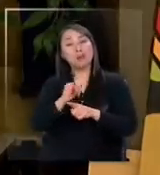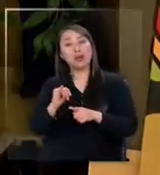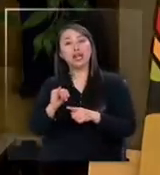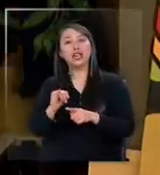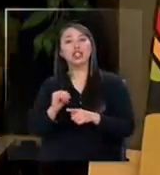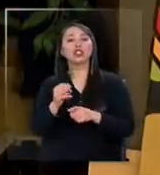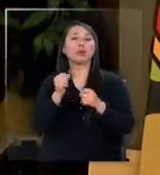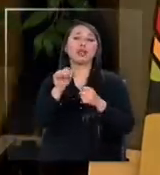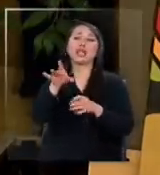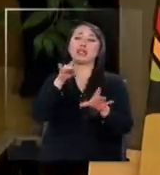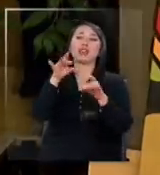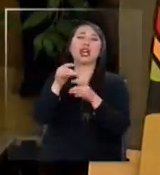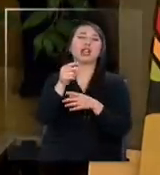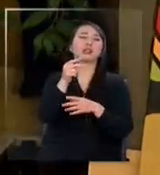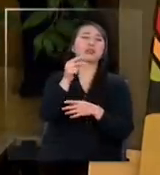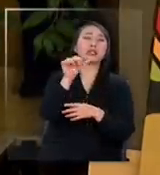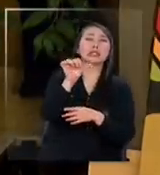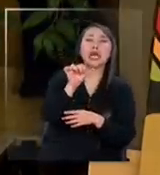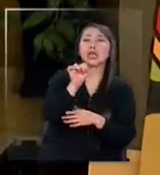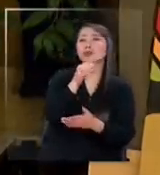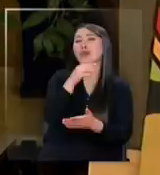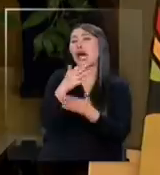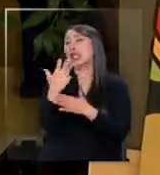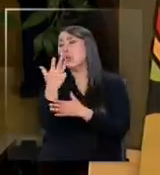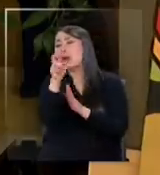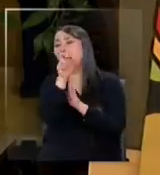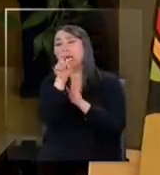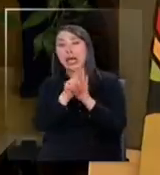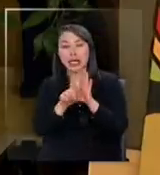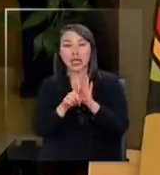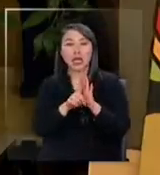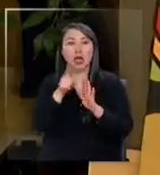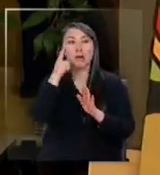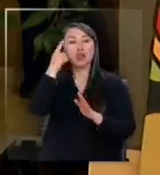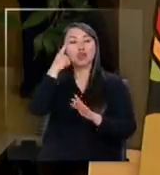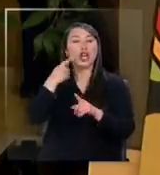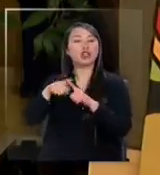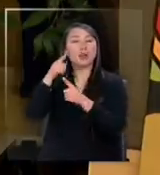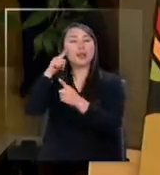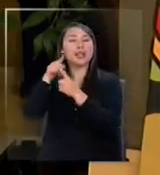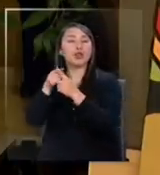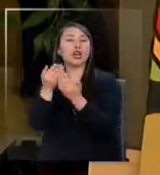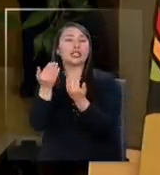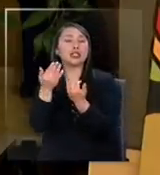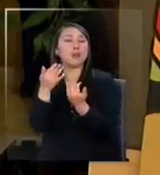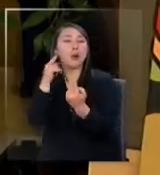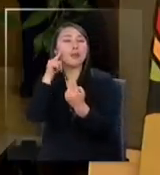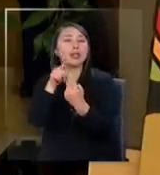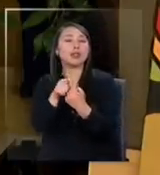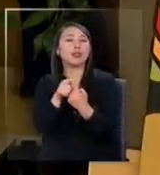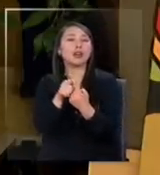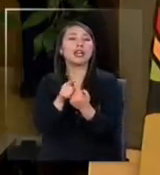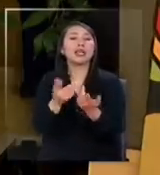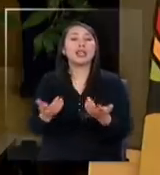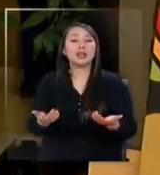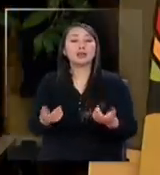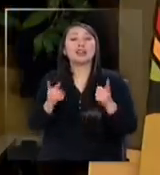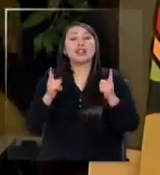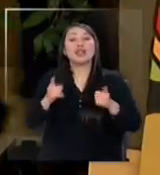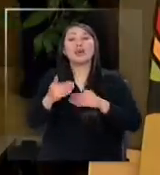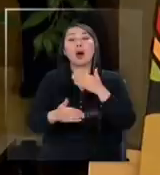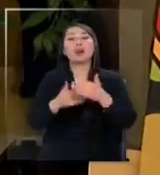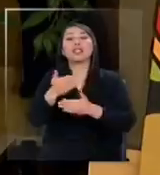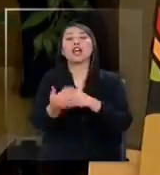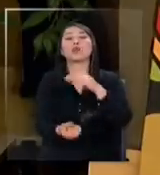podría identificar 6 u 8 leyes, pero creo que hay un objetivo más de fondo que tenemos que ponernos, ¿diputado? Mauricio y Carolina, que es que tenemos que avanzar hacia un